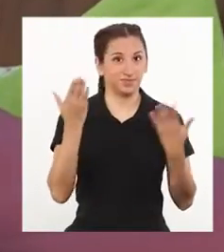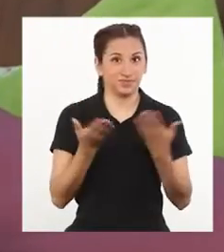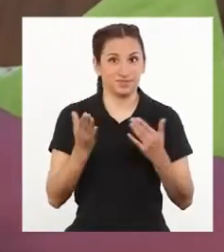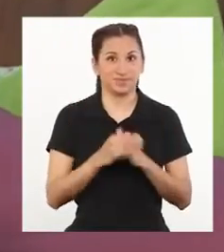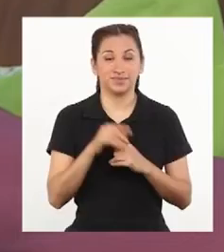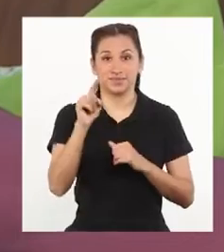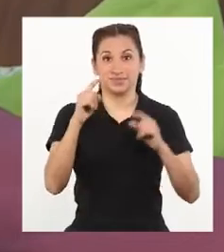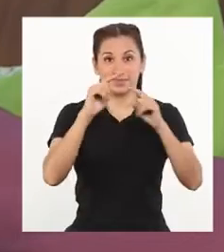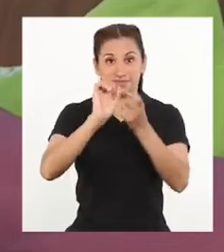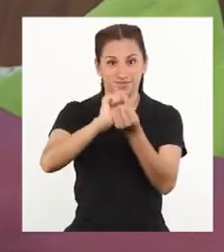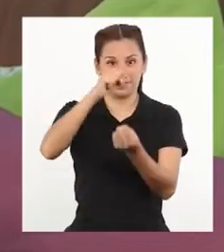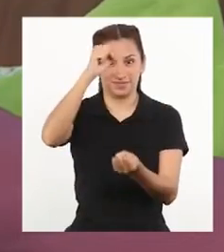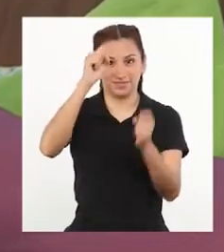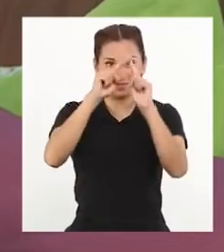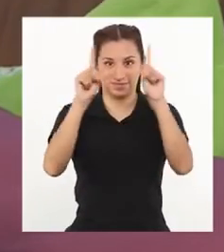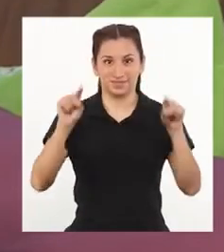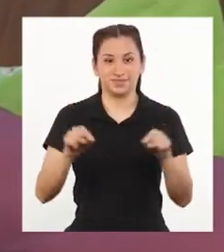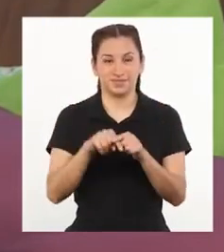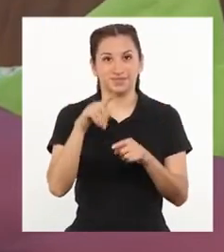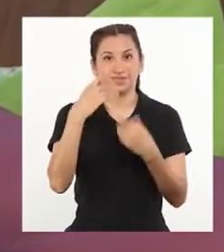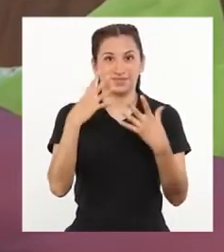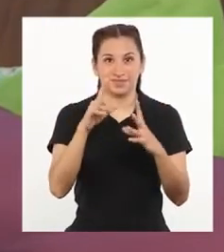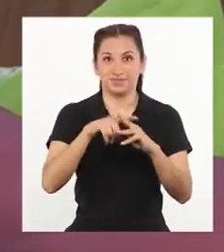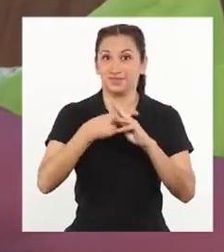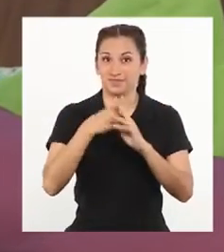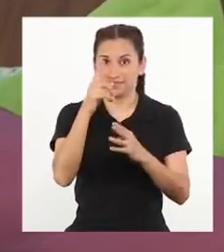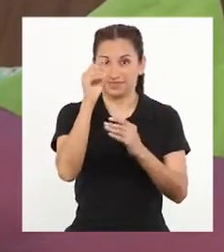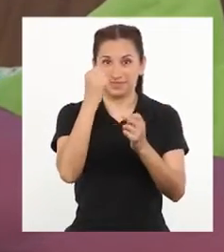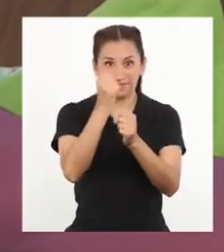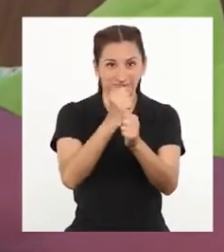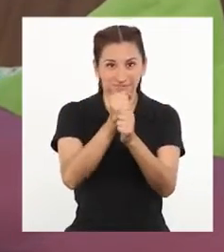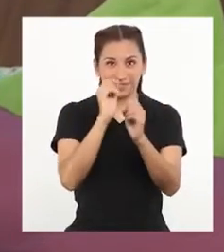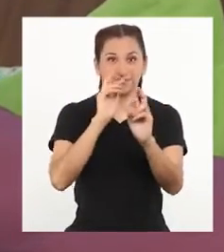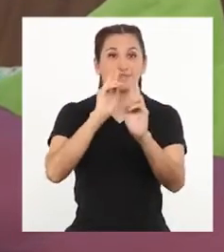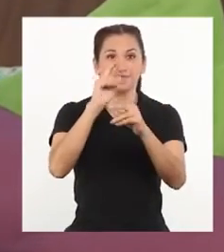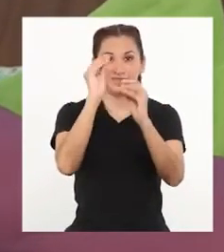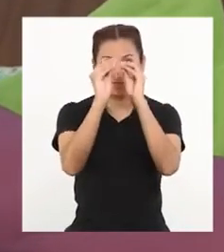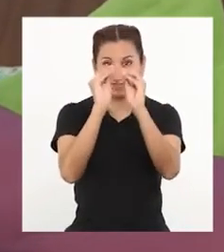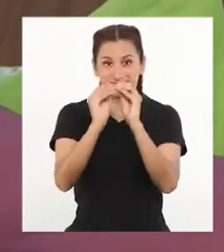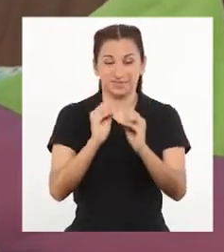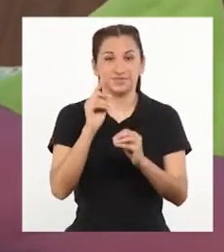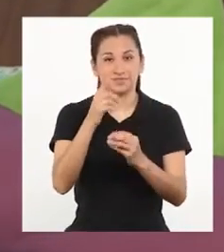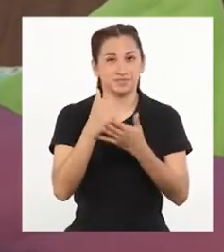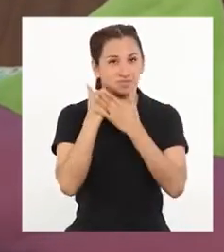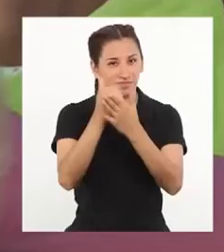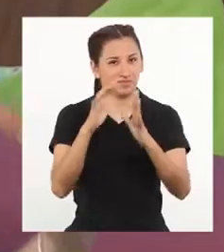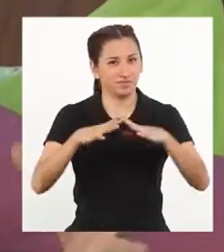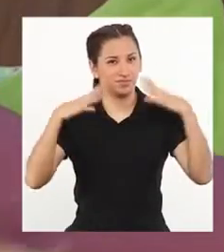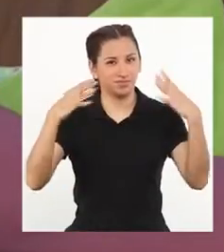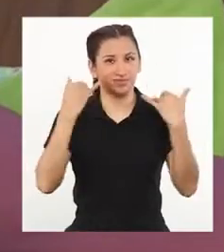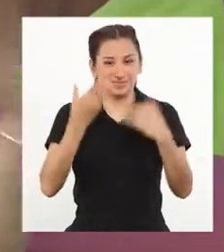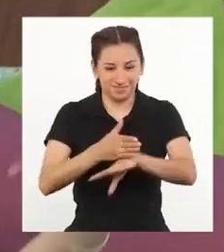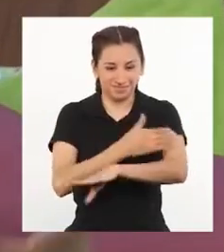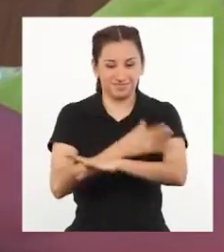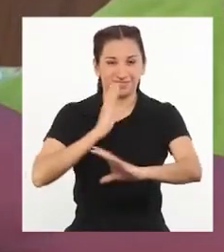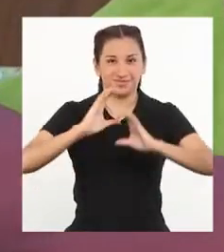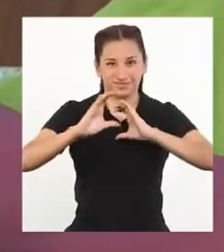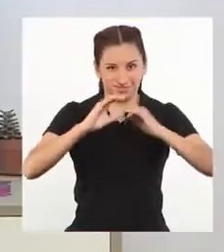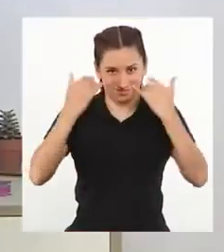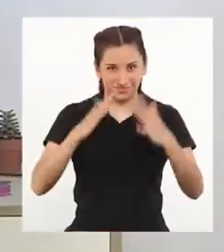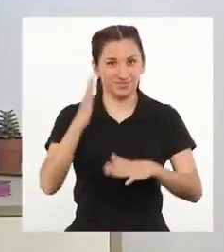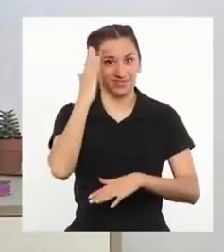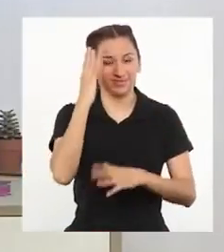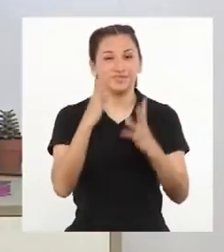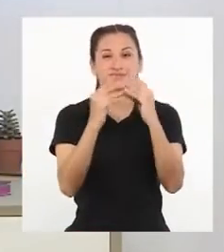¿Saben qué? Esta cartilla informativa en la que andan trabajando será de mucha ayuda para promover todo esto de lo que andamos